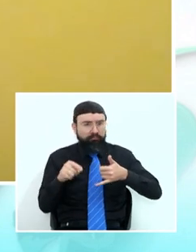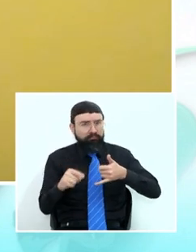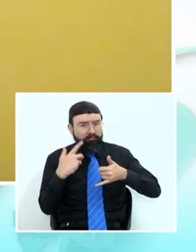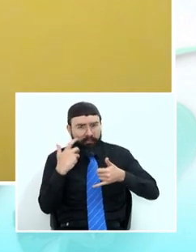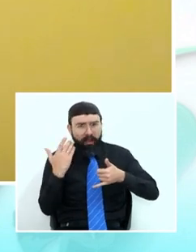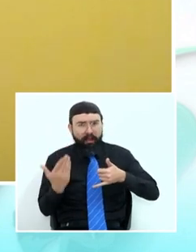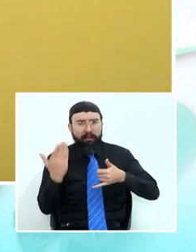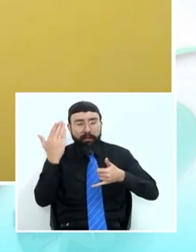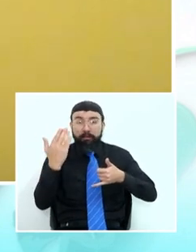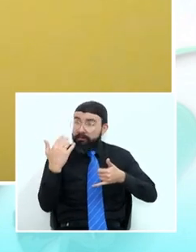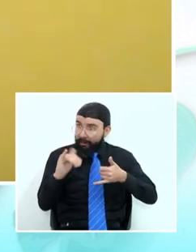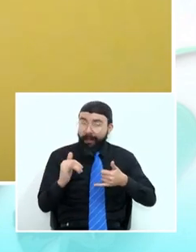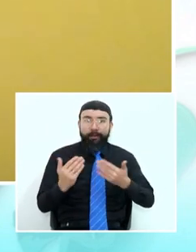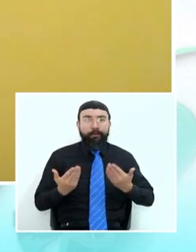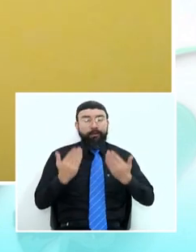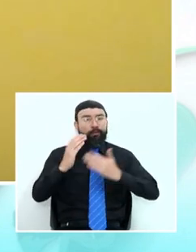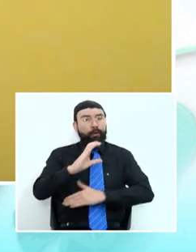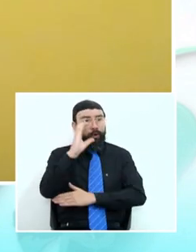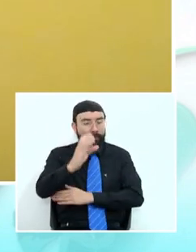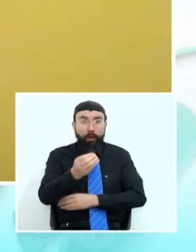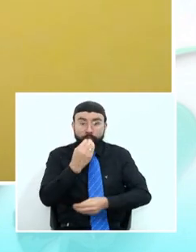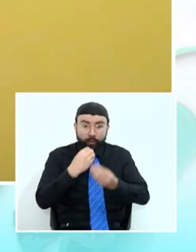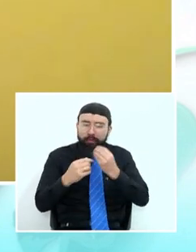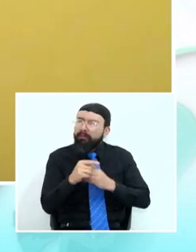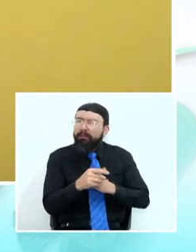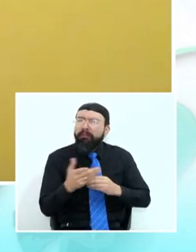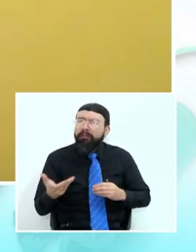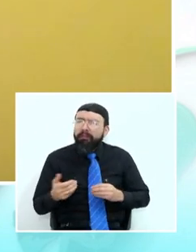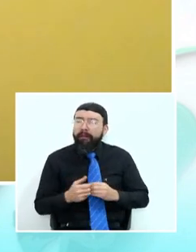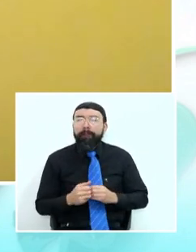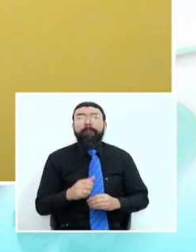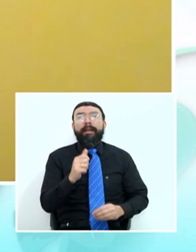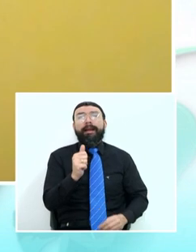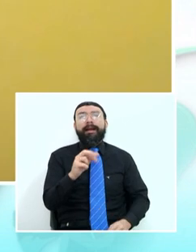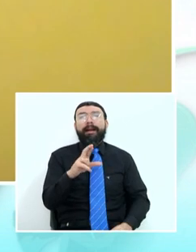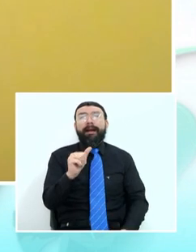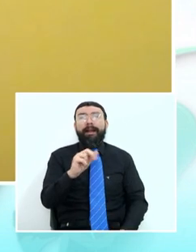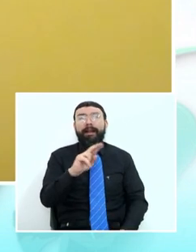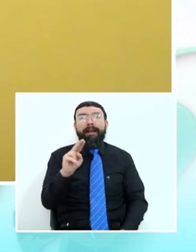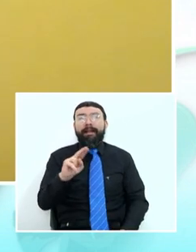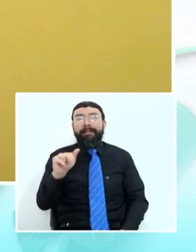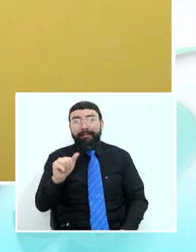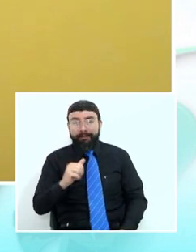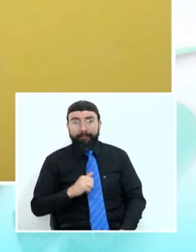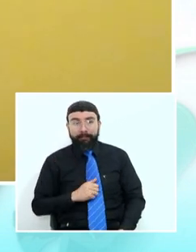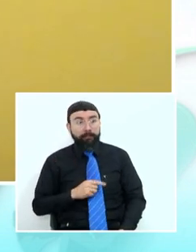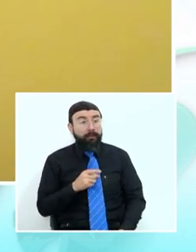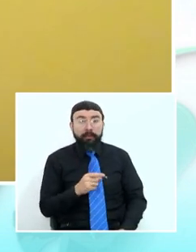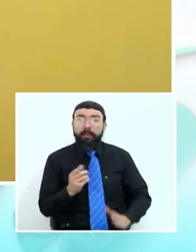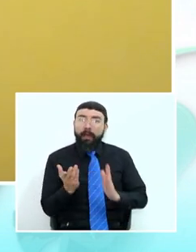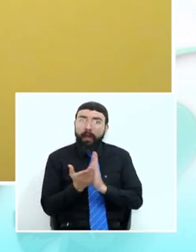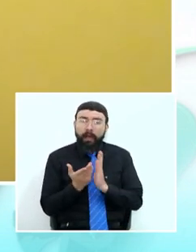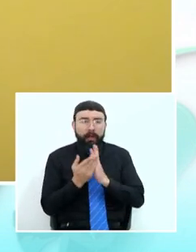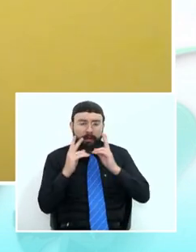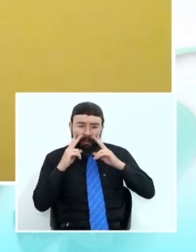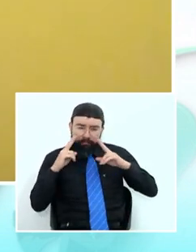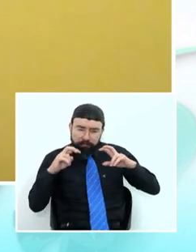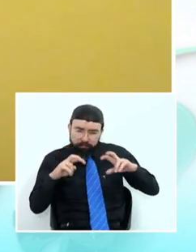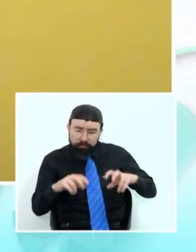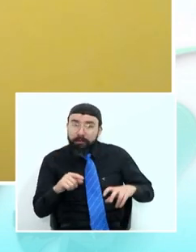la están tomando los colombianos, que es el famoso arasá. En los estudios que se han hecho del